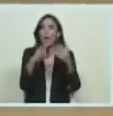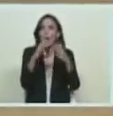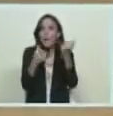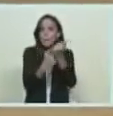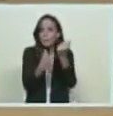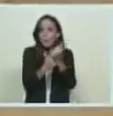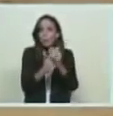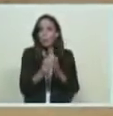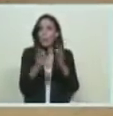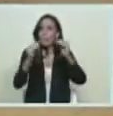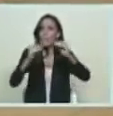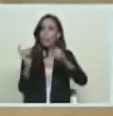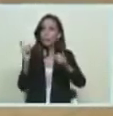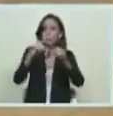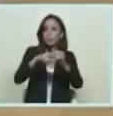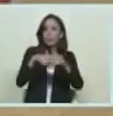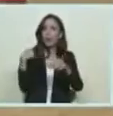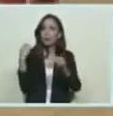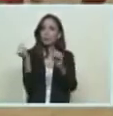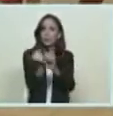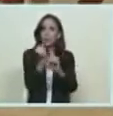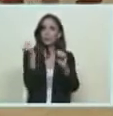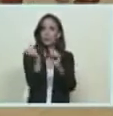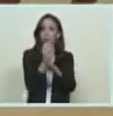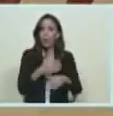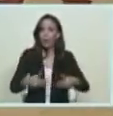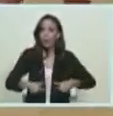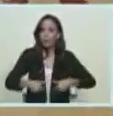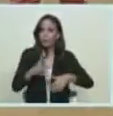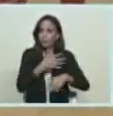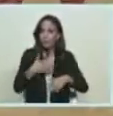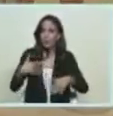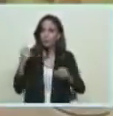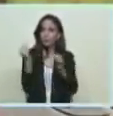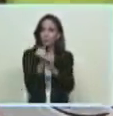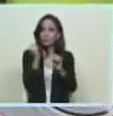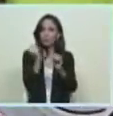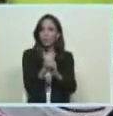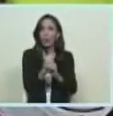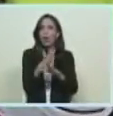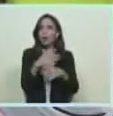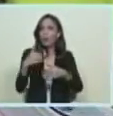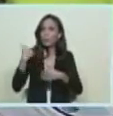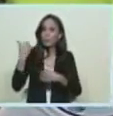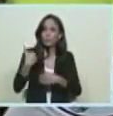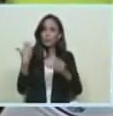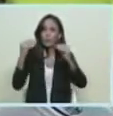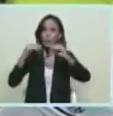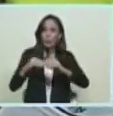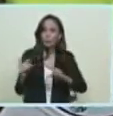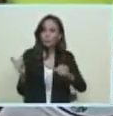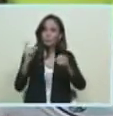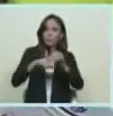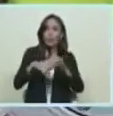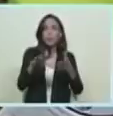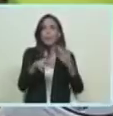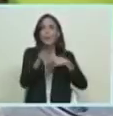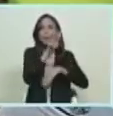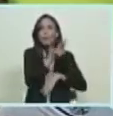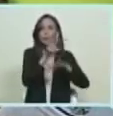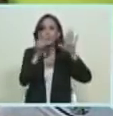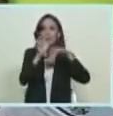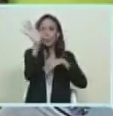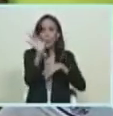se tiene más personas en edad de trabajar que personas en edad que mantener. Acá en Venezuela, presidente, más del 27%